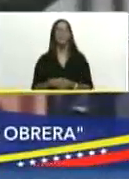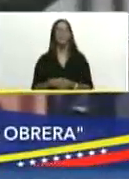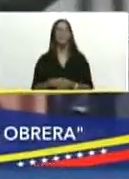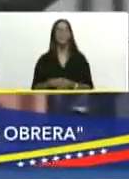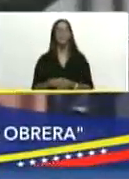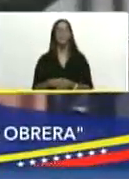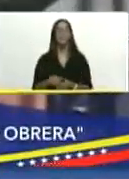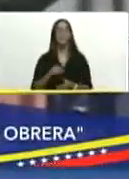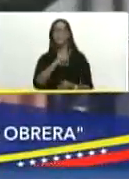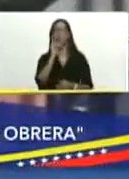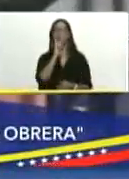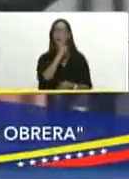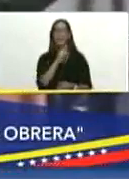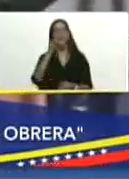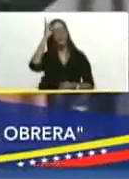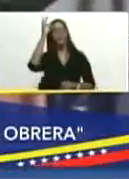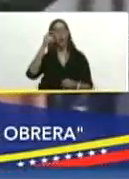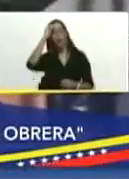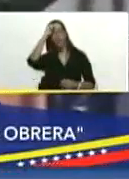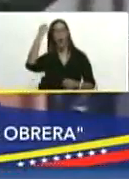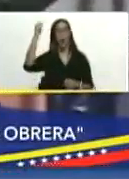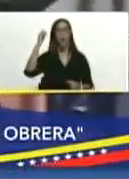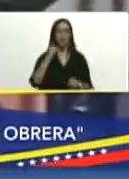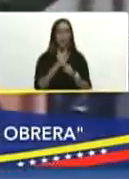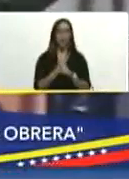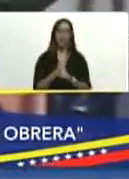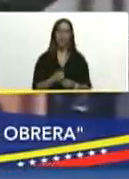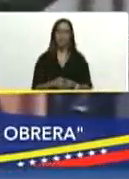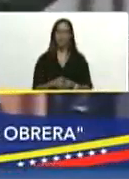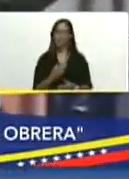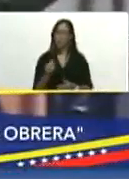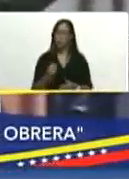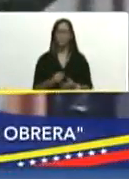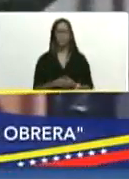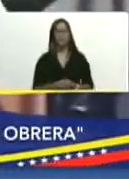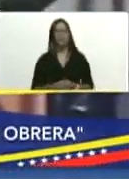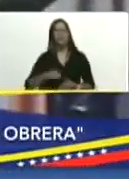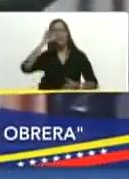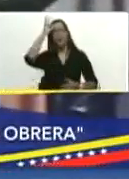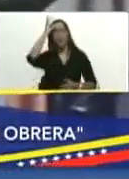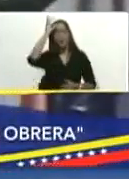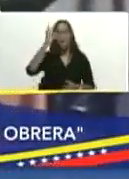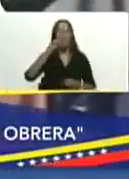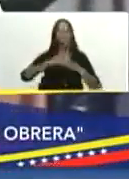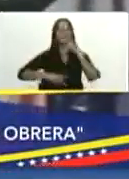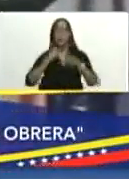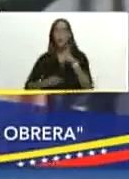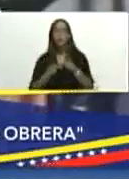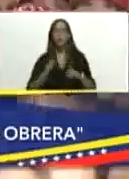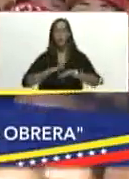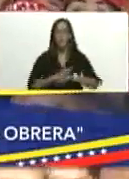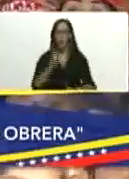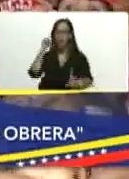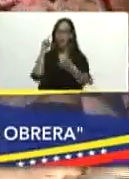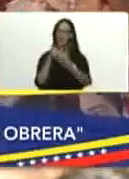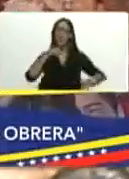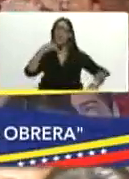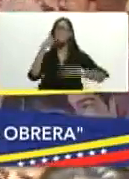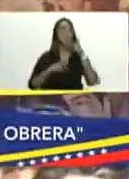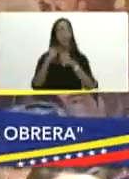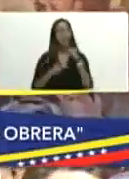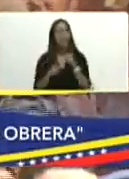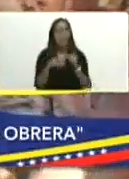no se llaman consejos teóricos de los trabajadores se llaman consejos productivos porque el objetivo es producir